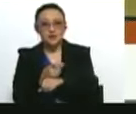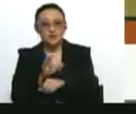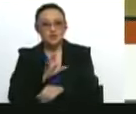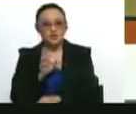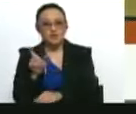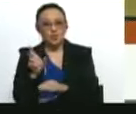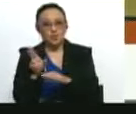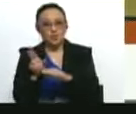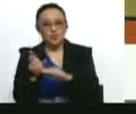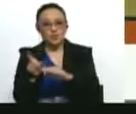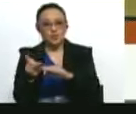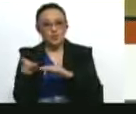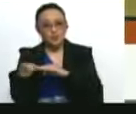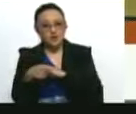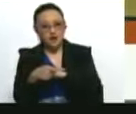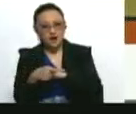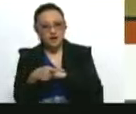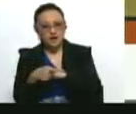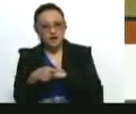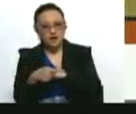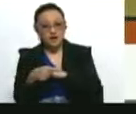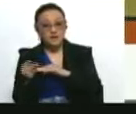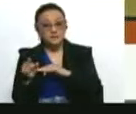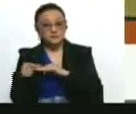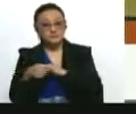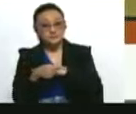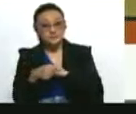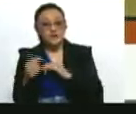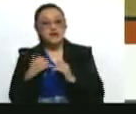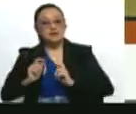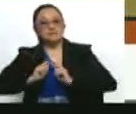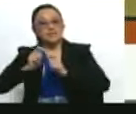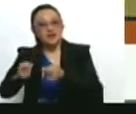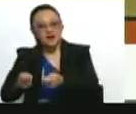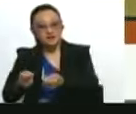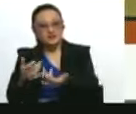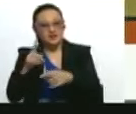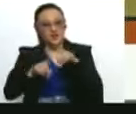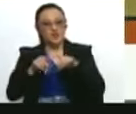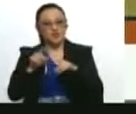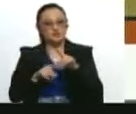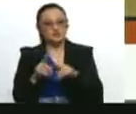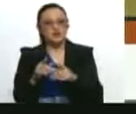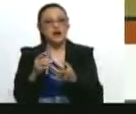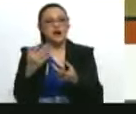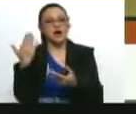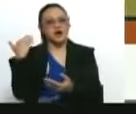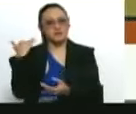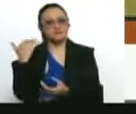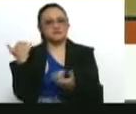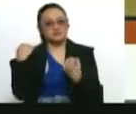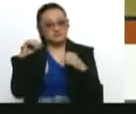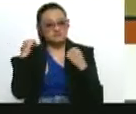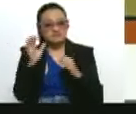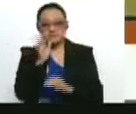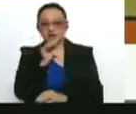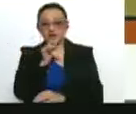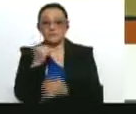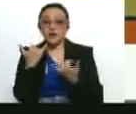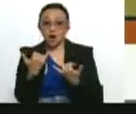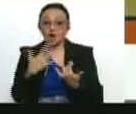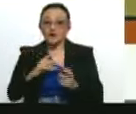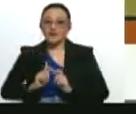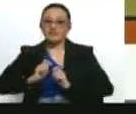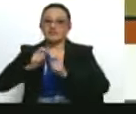Guyana intenta otorgar concesiones, así lo ha hecho, no lo han ejecutado en la práctica, pero intenta otorgar